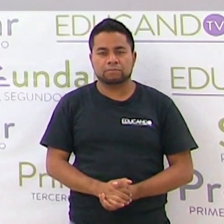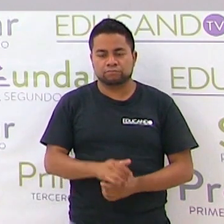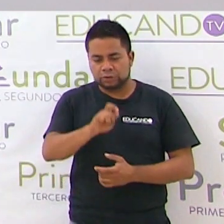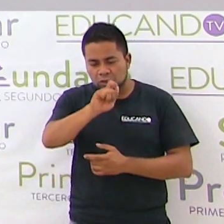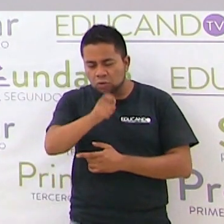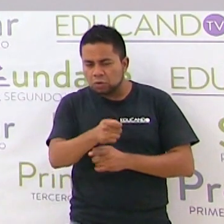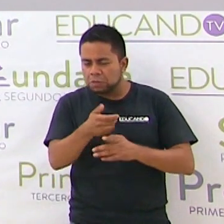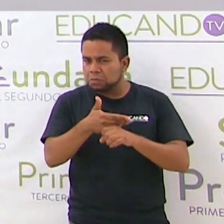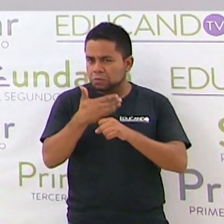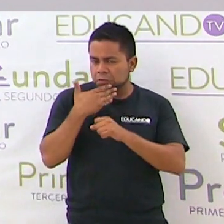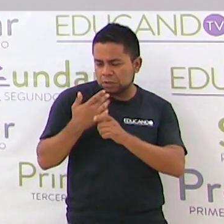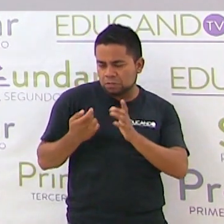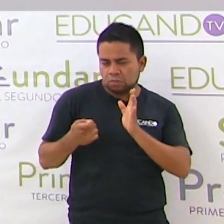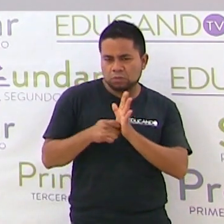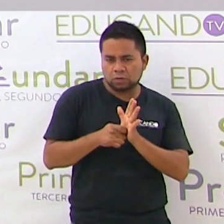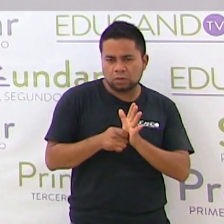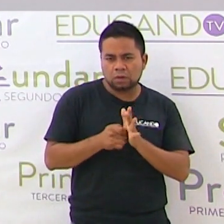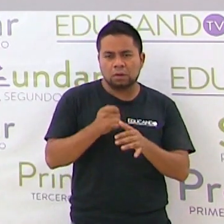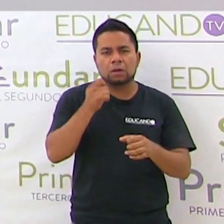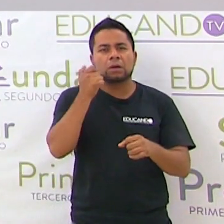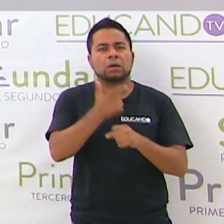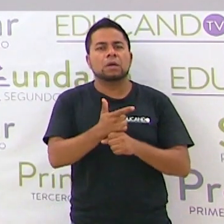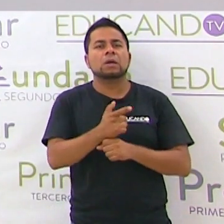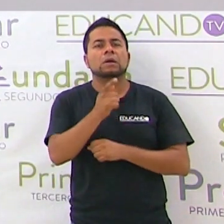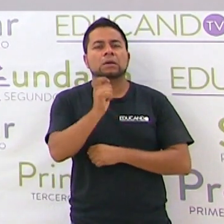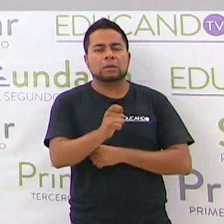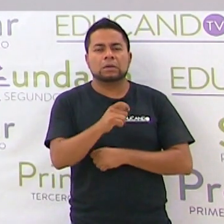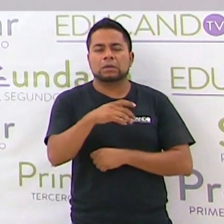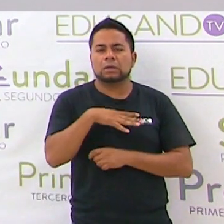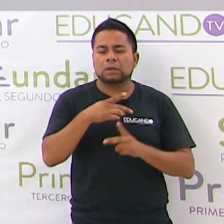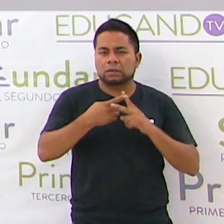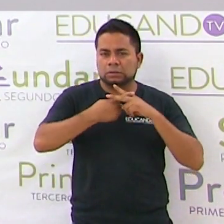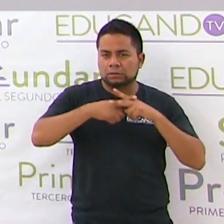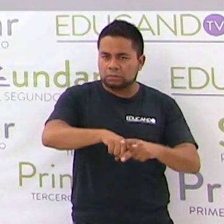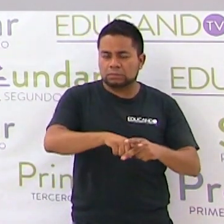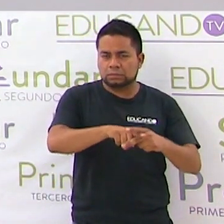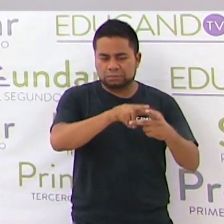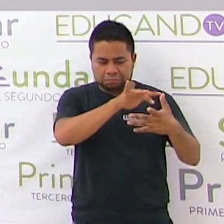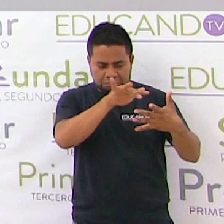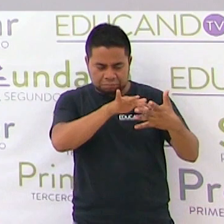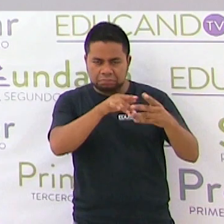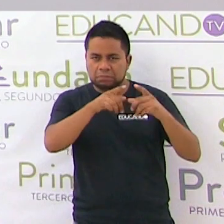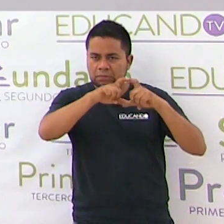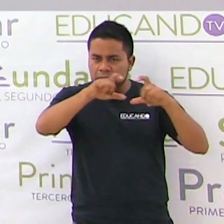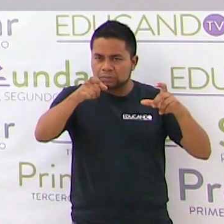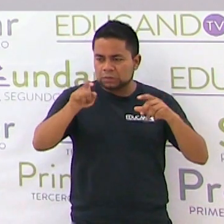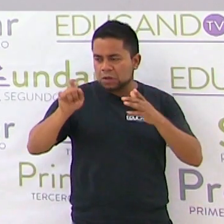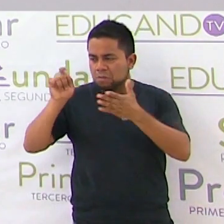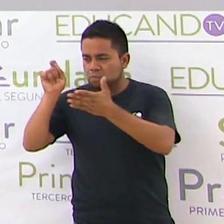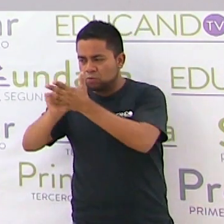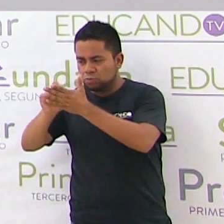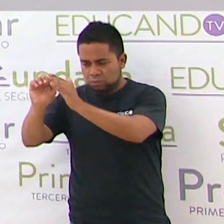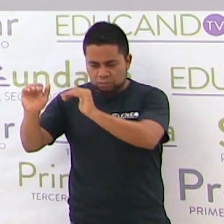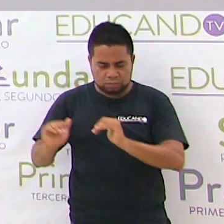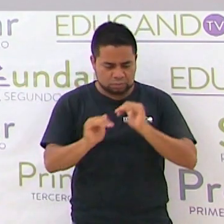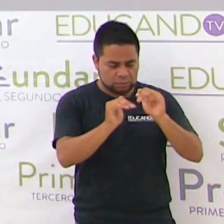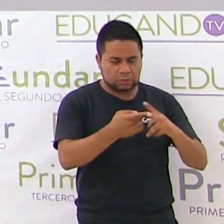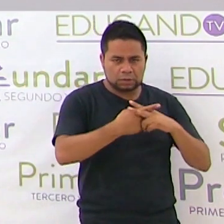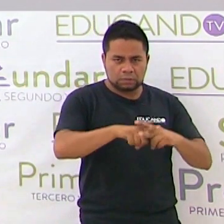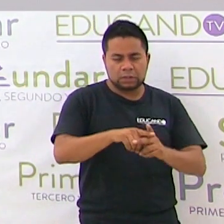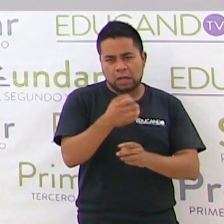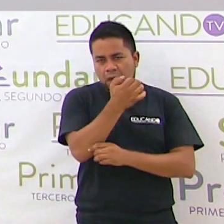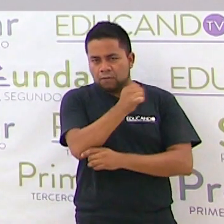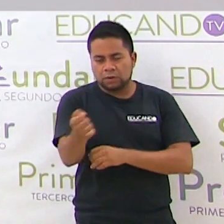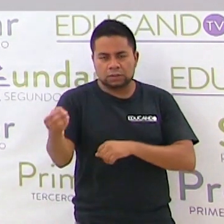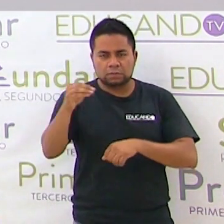Coma, muy bien, punto. Y aquí vemos que está iniciando el texto, está después de un punto. Tiene que ir,